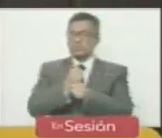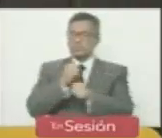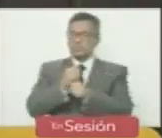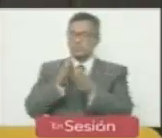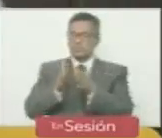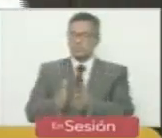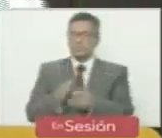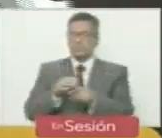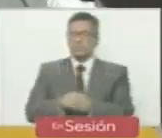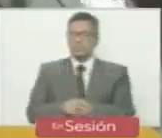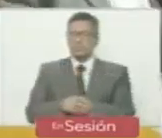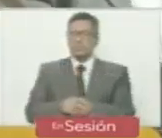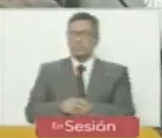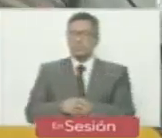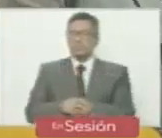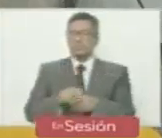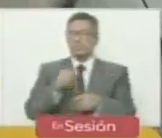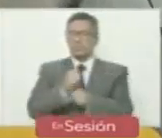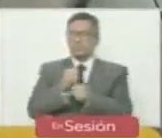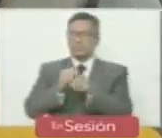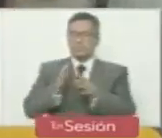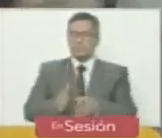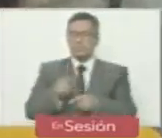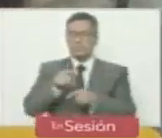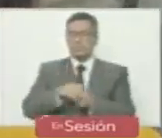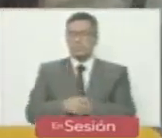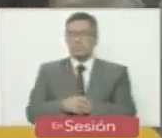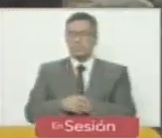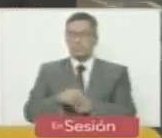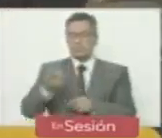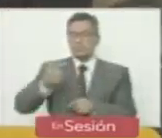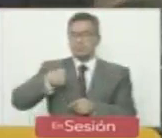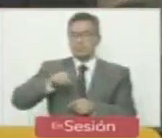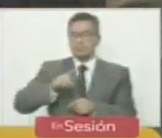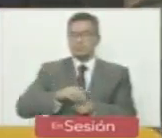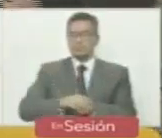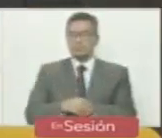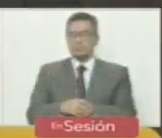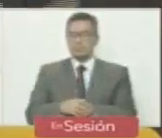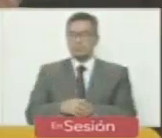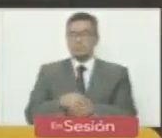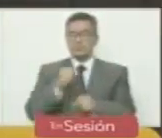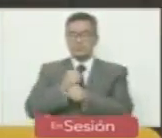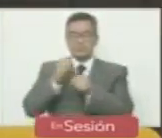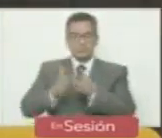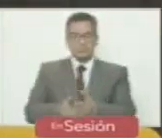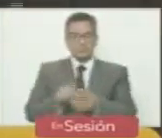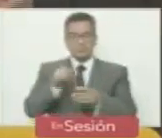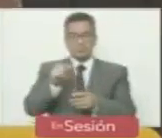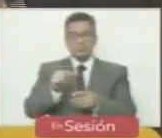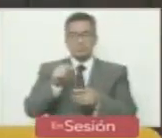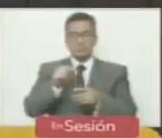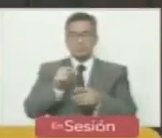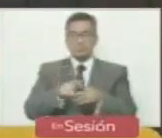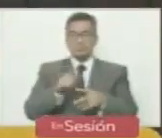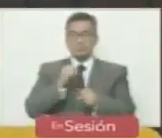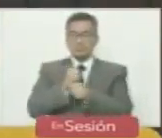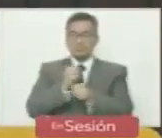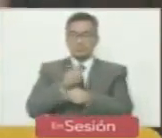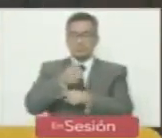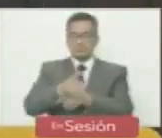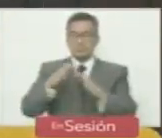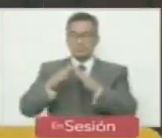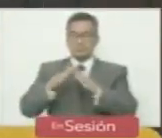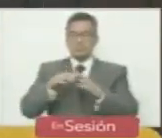trabajadores que están y trabajadoras que están en condición de empleados informales dentro del trabajo a domicilio